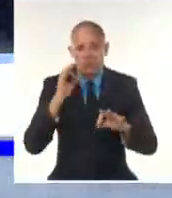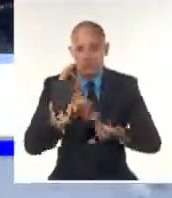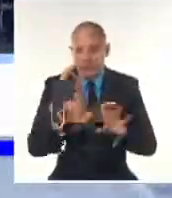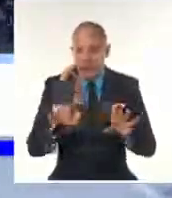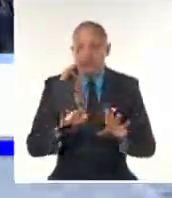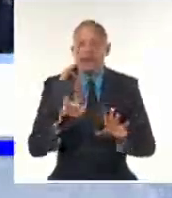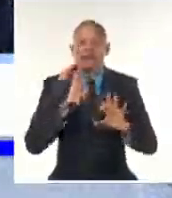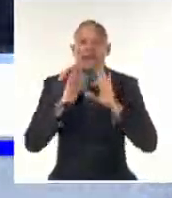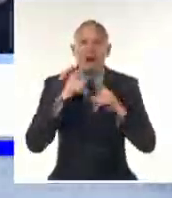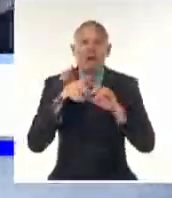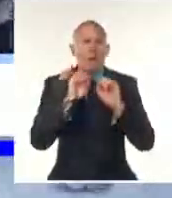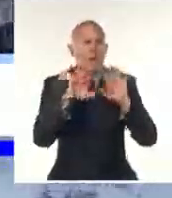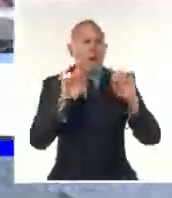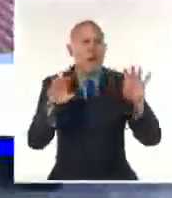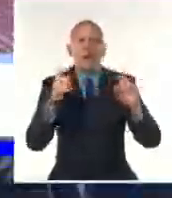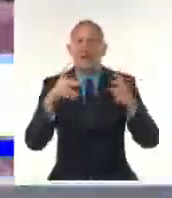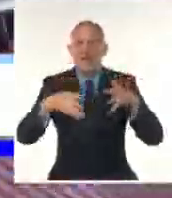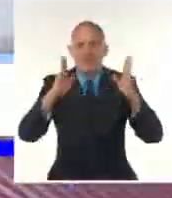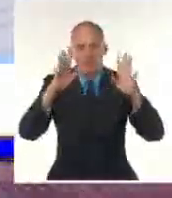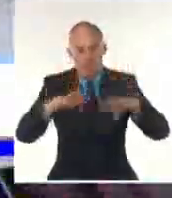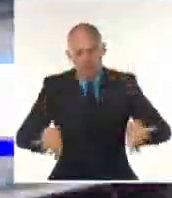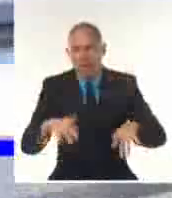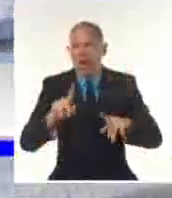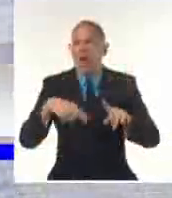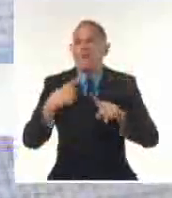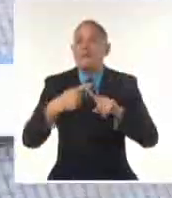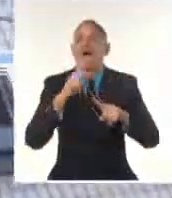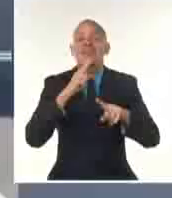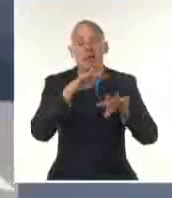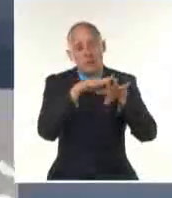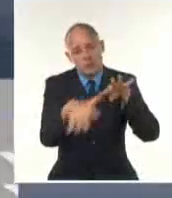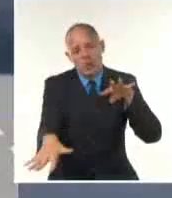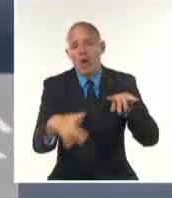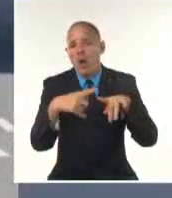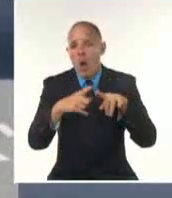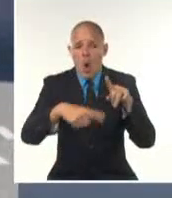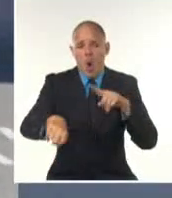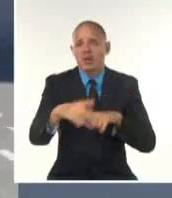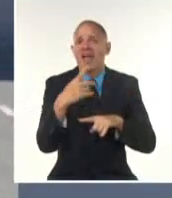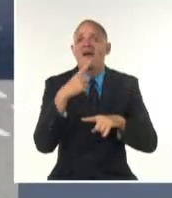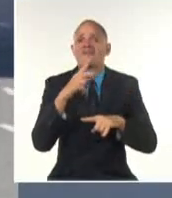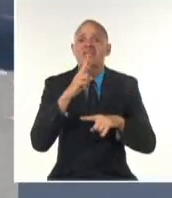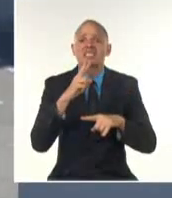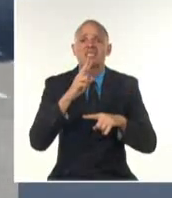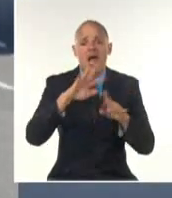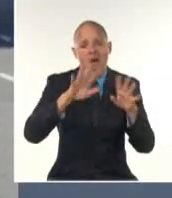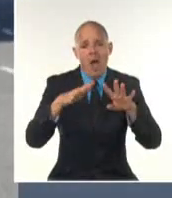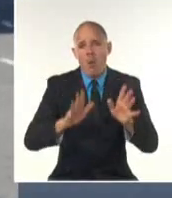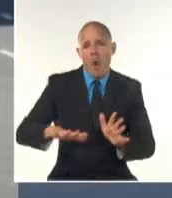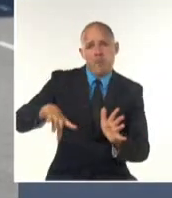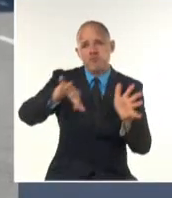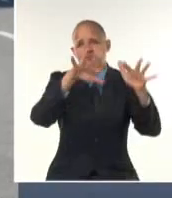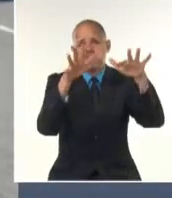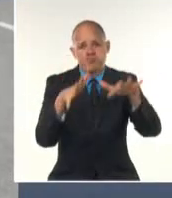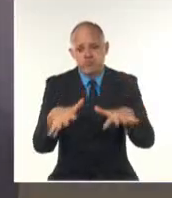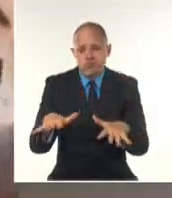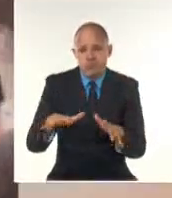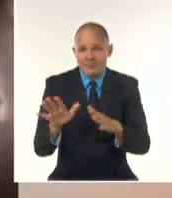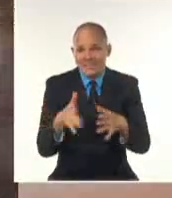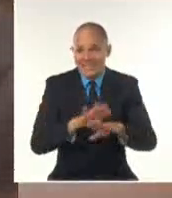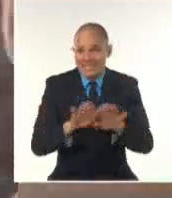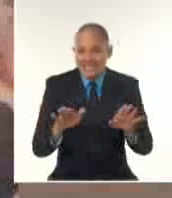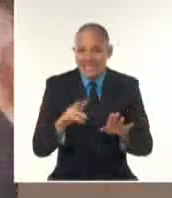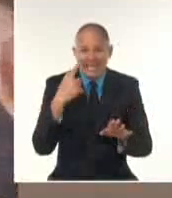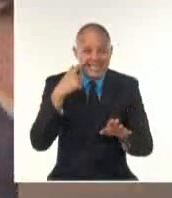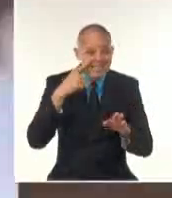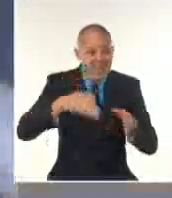con numerosos edificios dañados, deslizamientos de tierra y alteración en el nivel del mar. Alrededor de 87 mil hogares